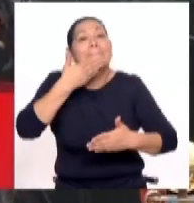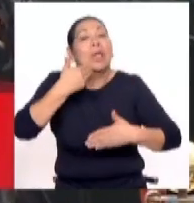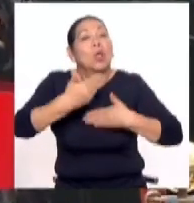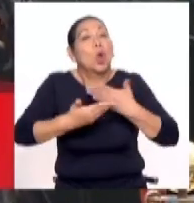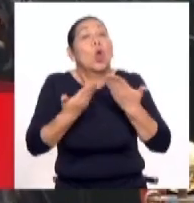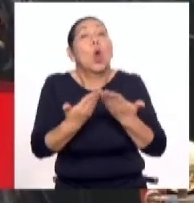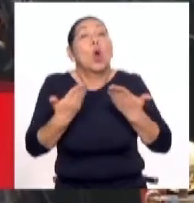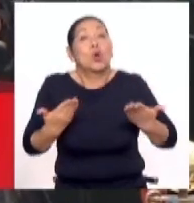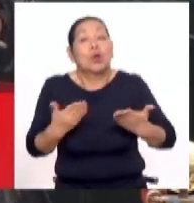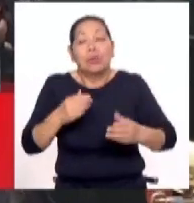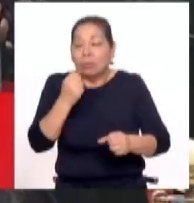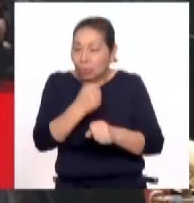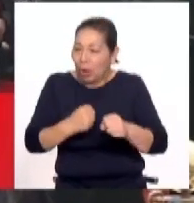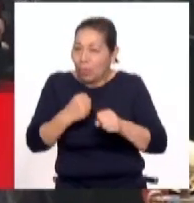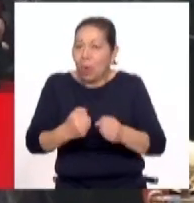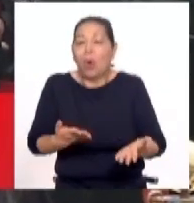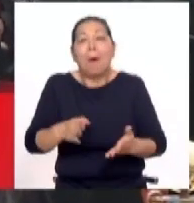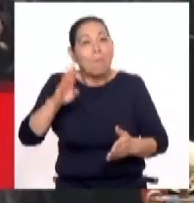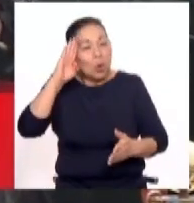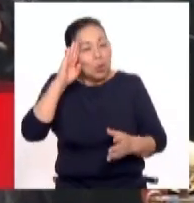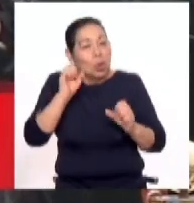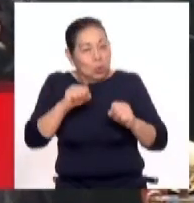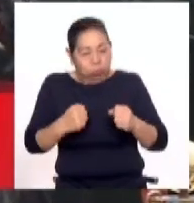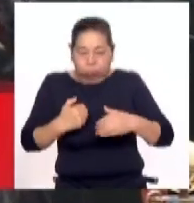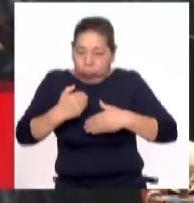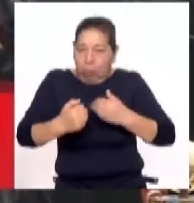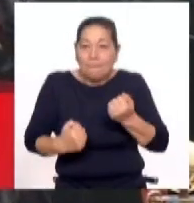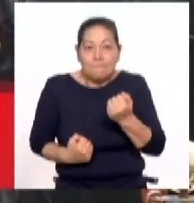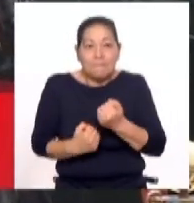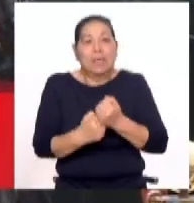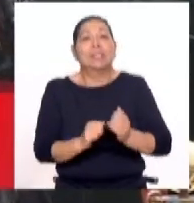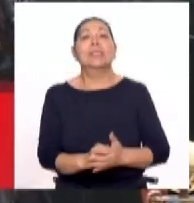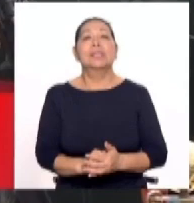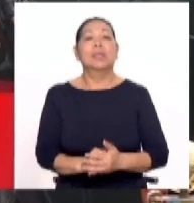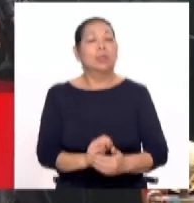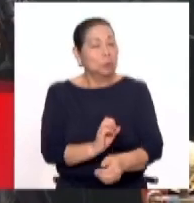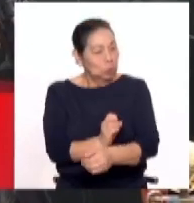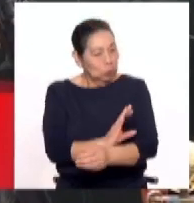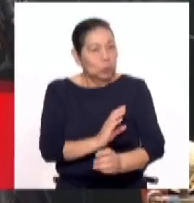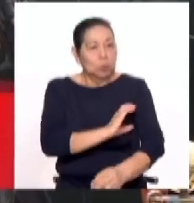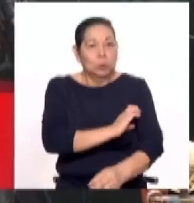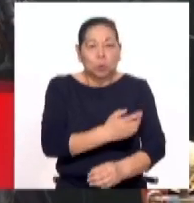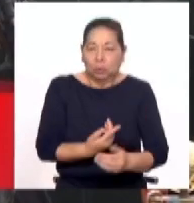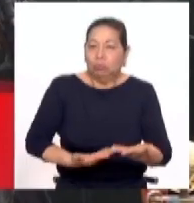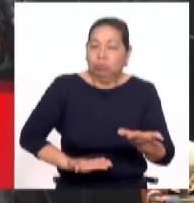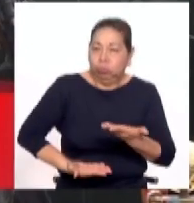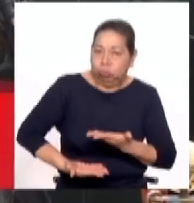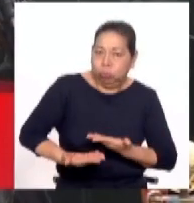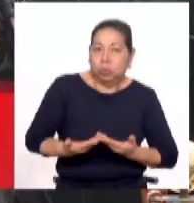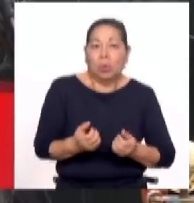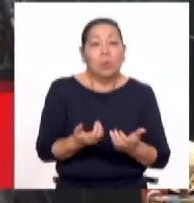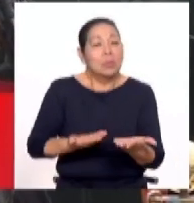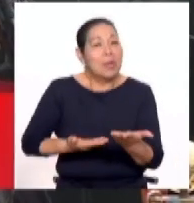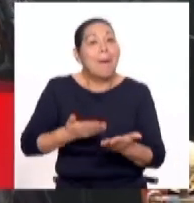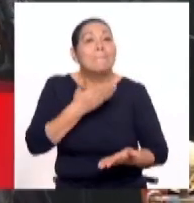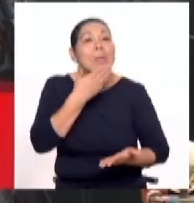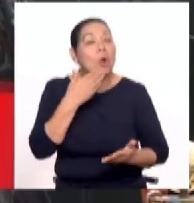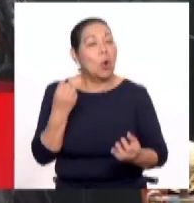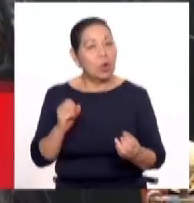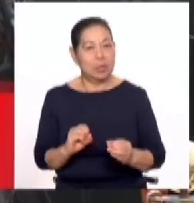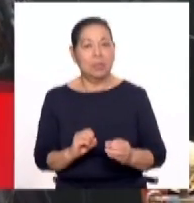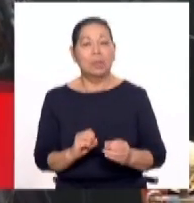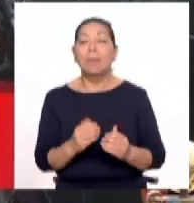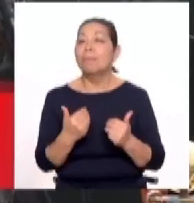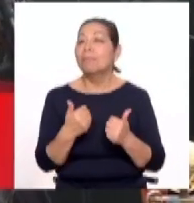las condiciones de trabajo de nuestra policía, con miras siempre a brindar un servicio más oportuno